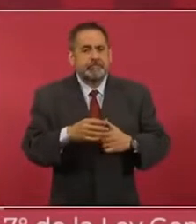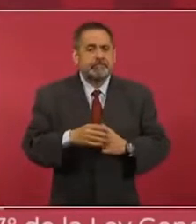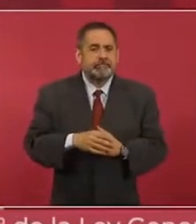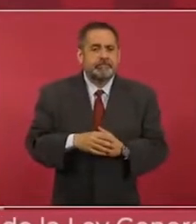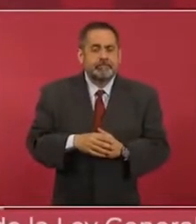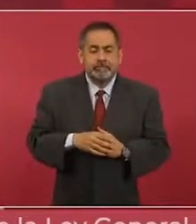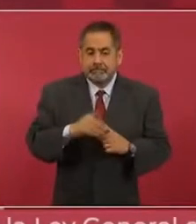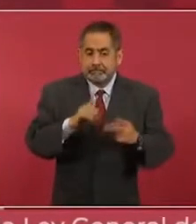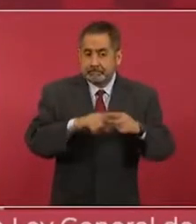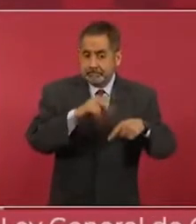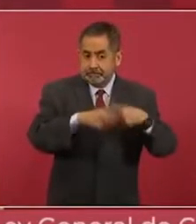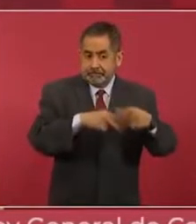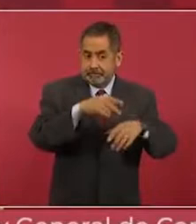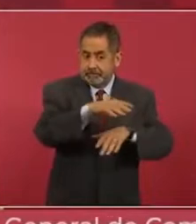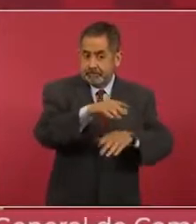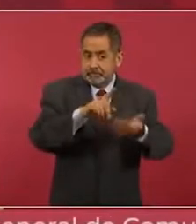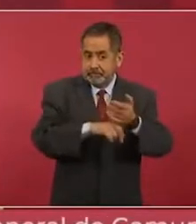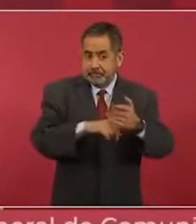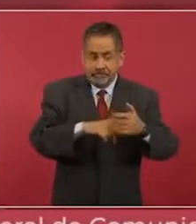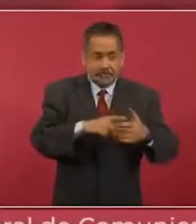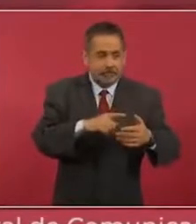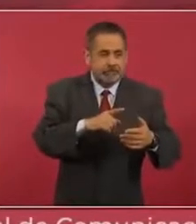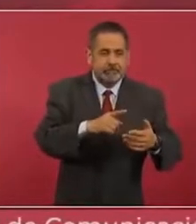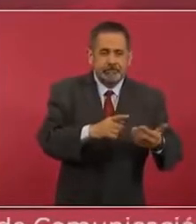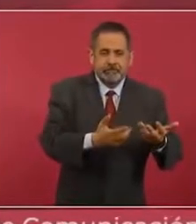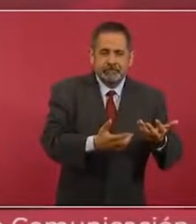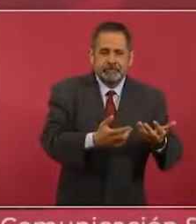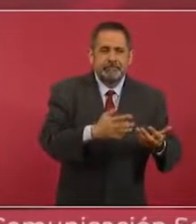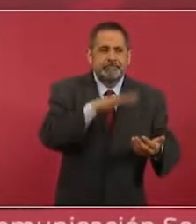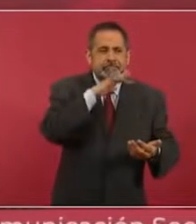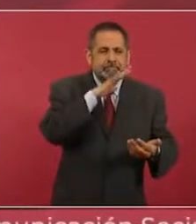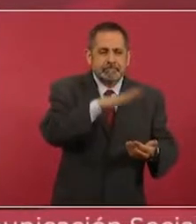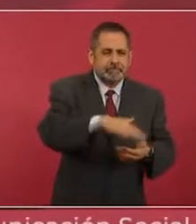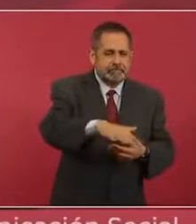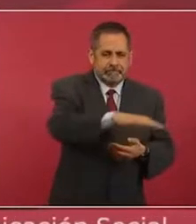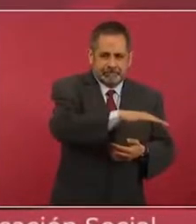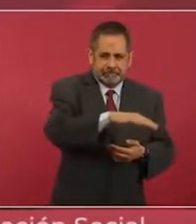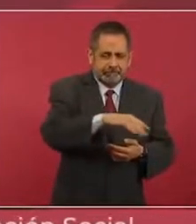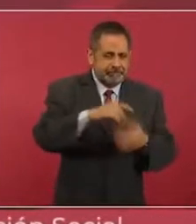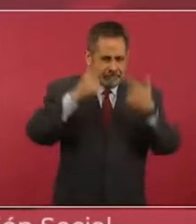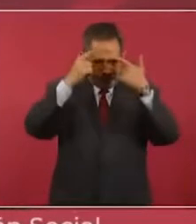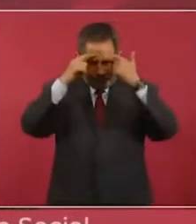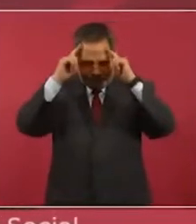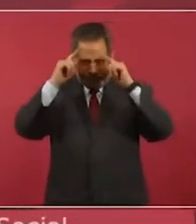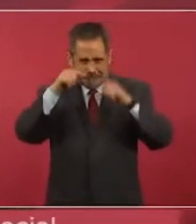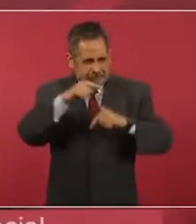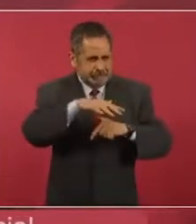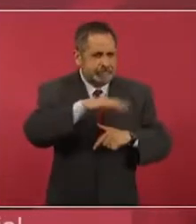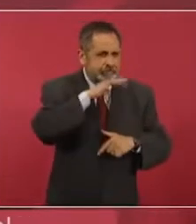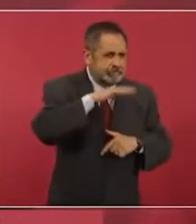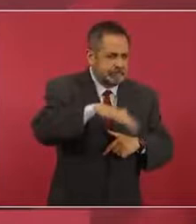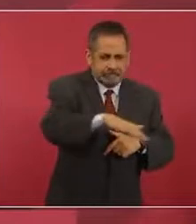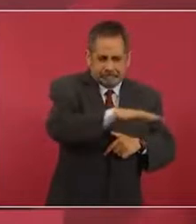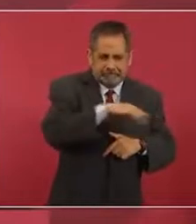en lo del basurero, los marinos que están